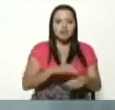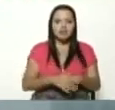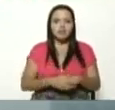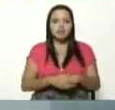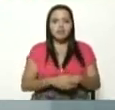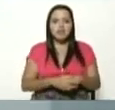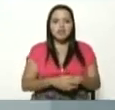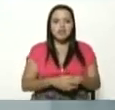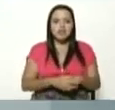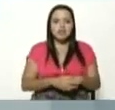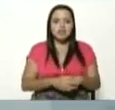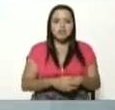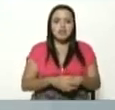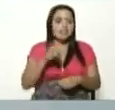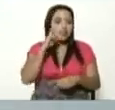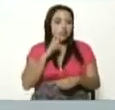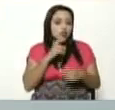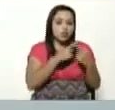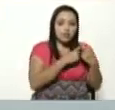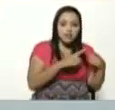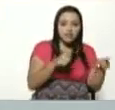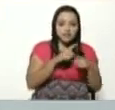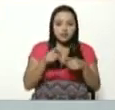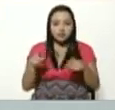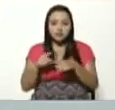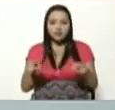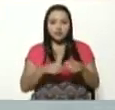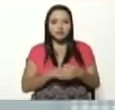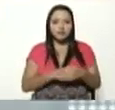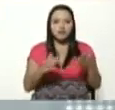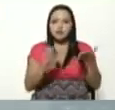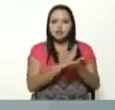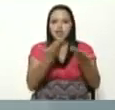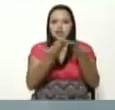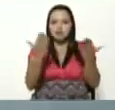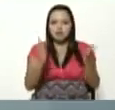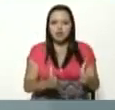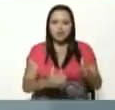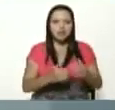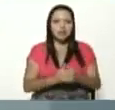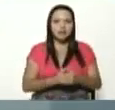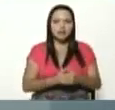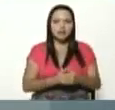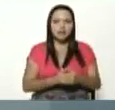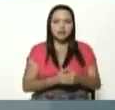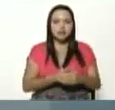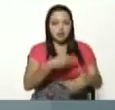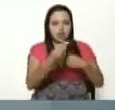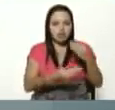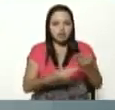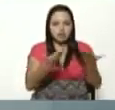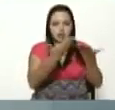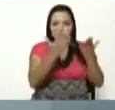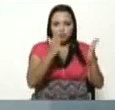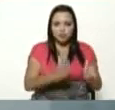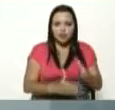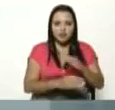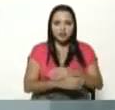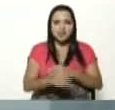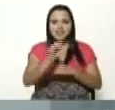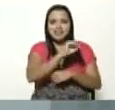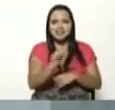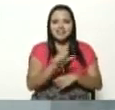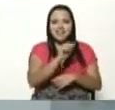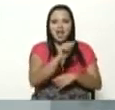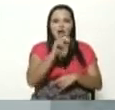Diverso. En la categoría estudiantil, el autor, el estudiante Saúl José